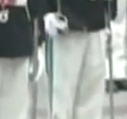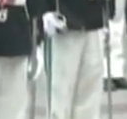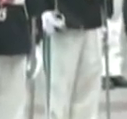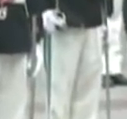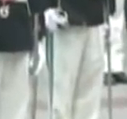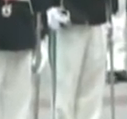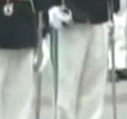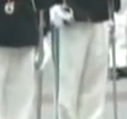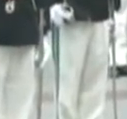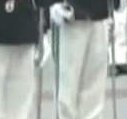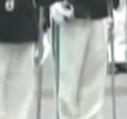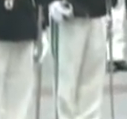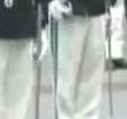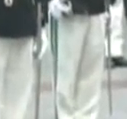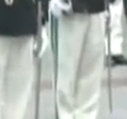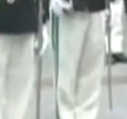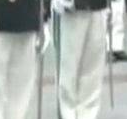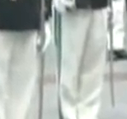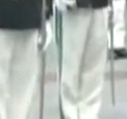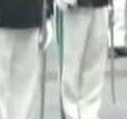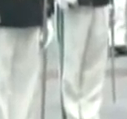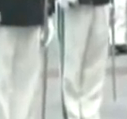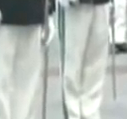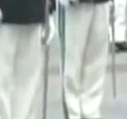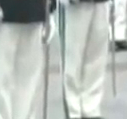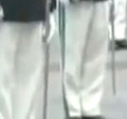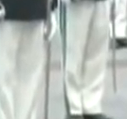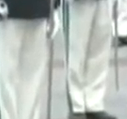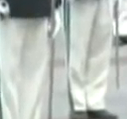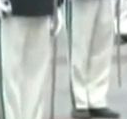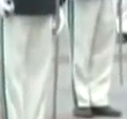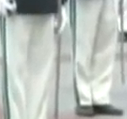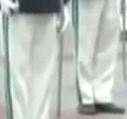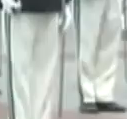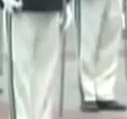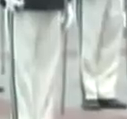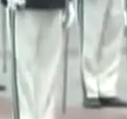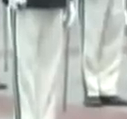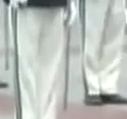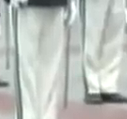del ministerio del poder popular para la defensa despedimos esta transmisión